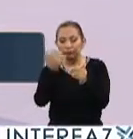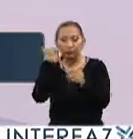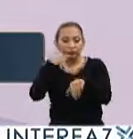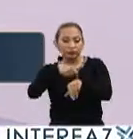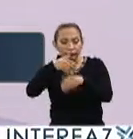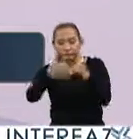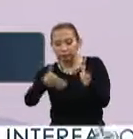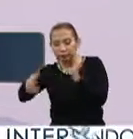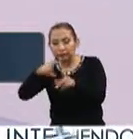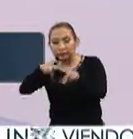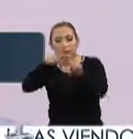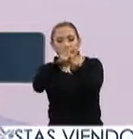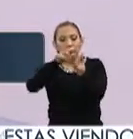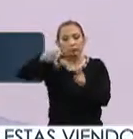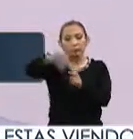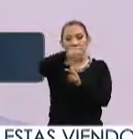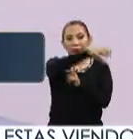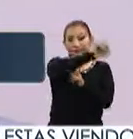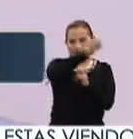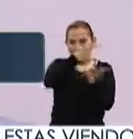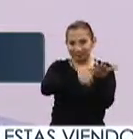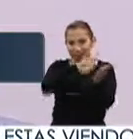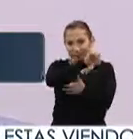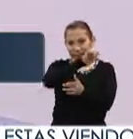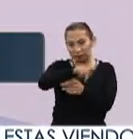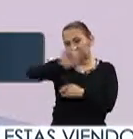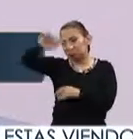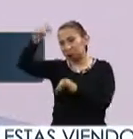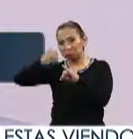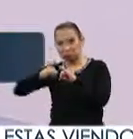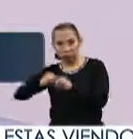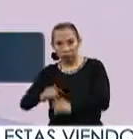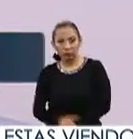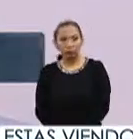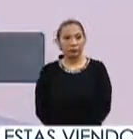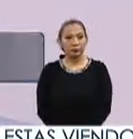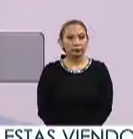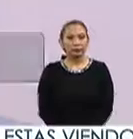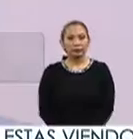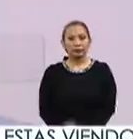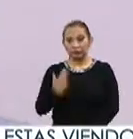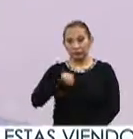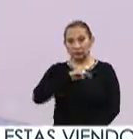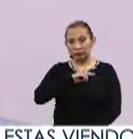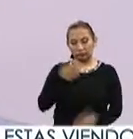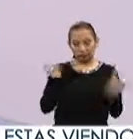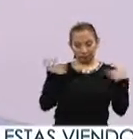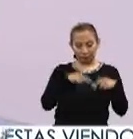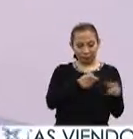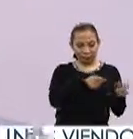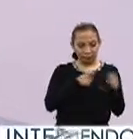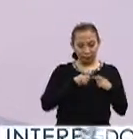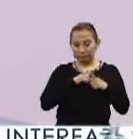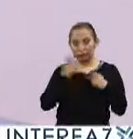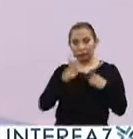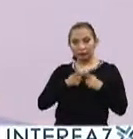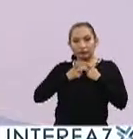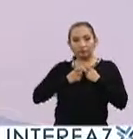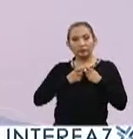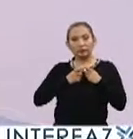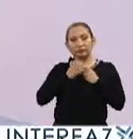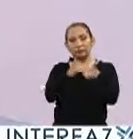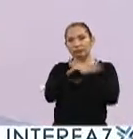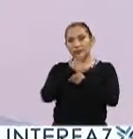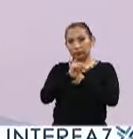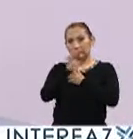con distintos grupos de la propia Secretaría y con otras instituciones. Nosotros venimos representando a la Dirección de Educación